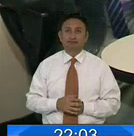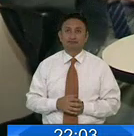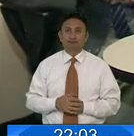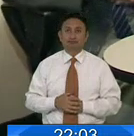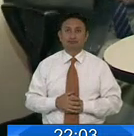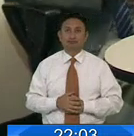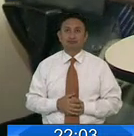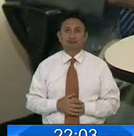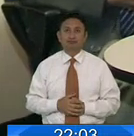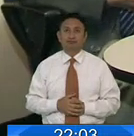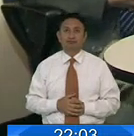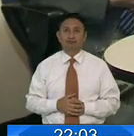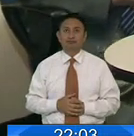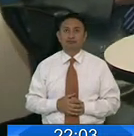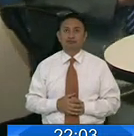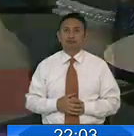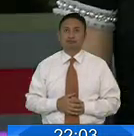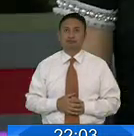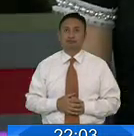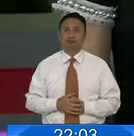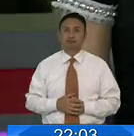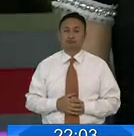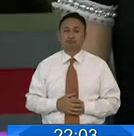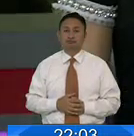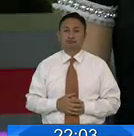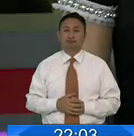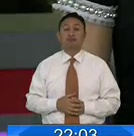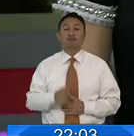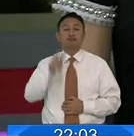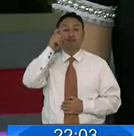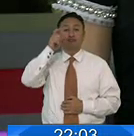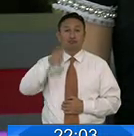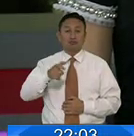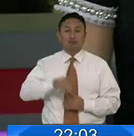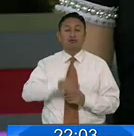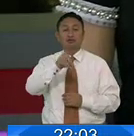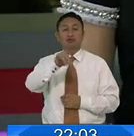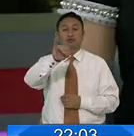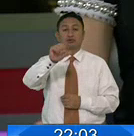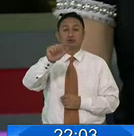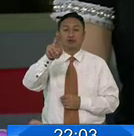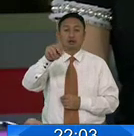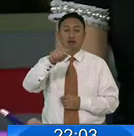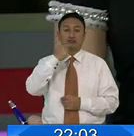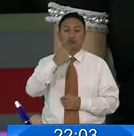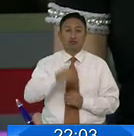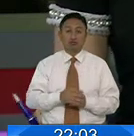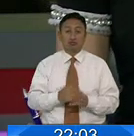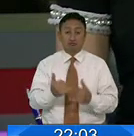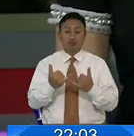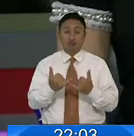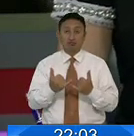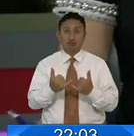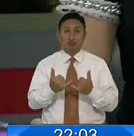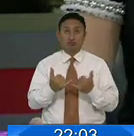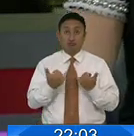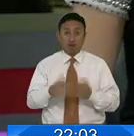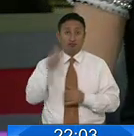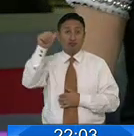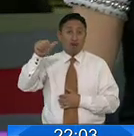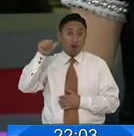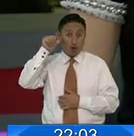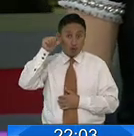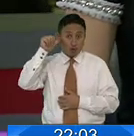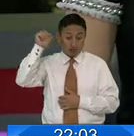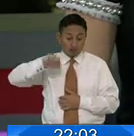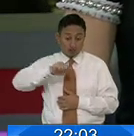héctor romero la fiscal general diana salazar aseguró que hay audios donde se revelarían una posible